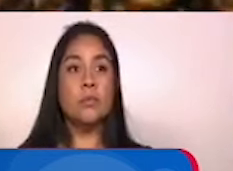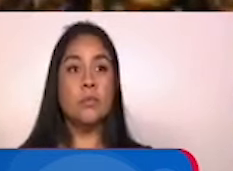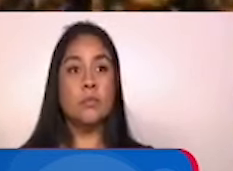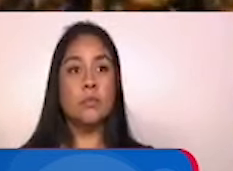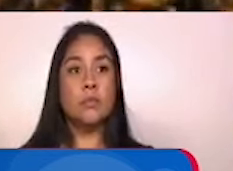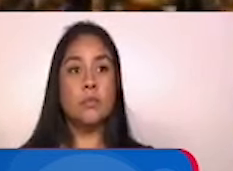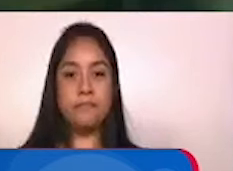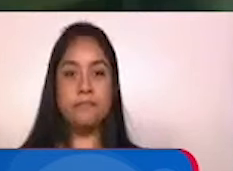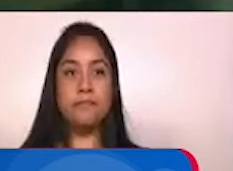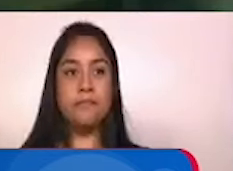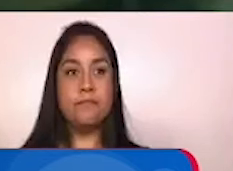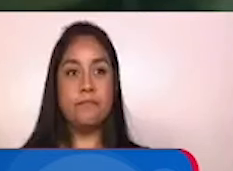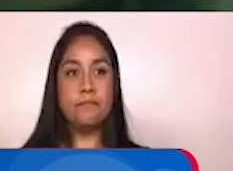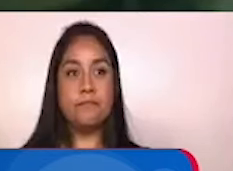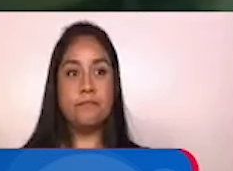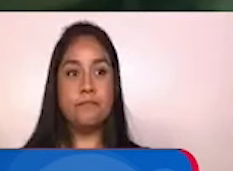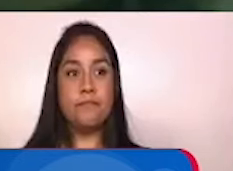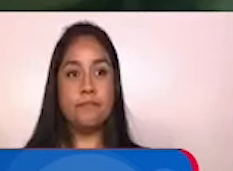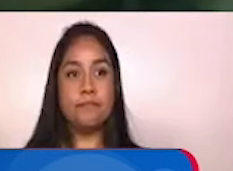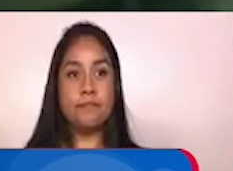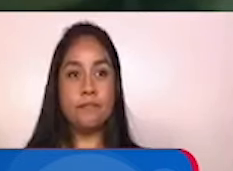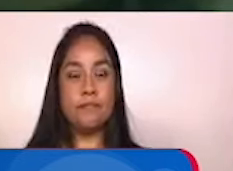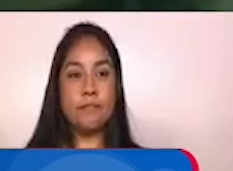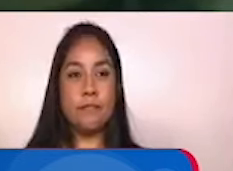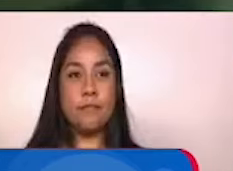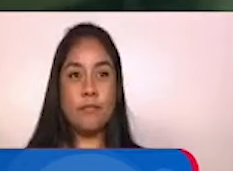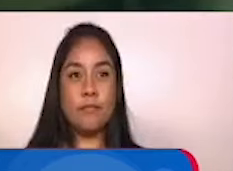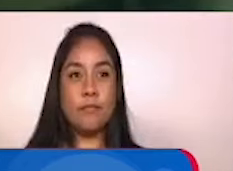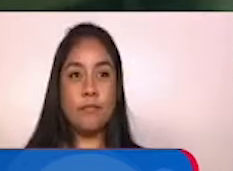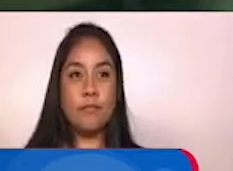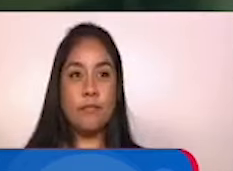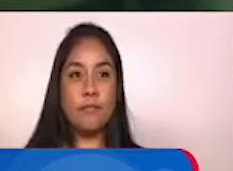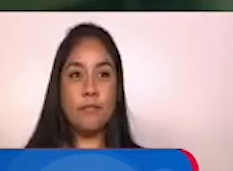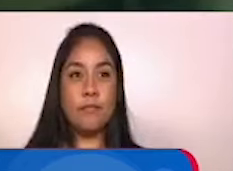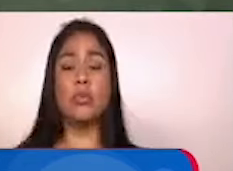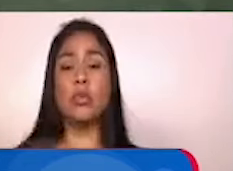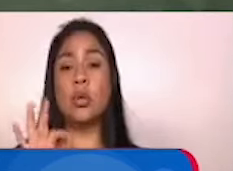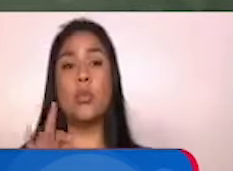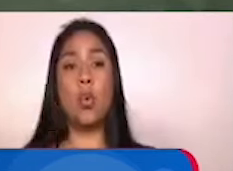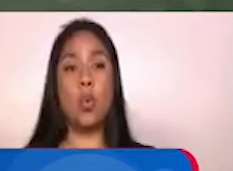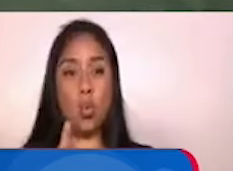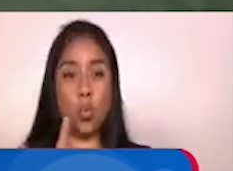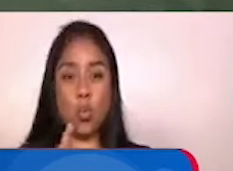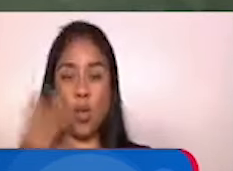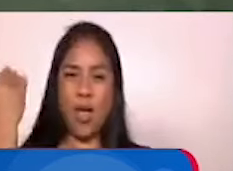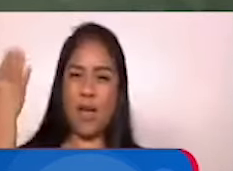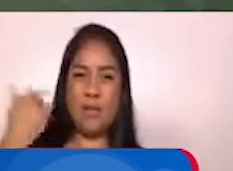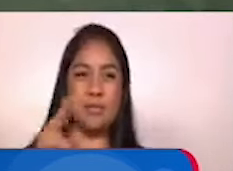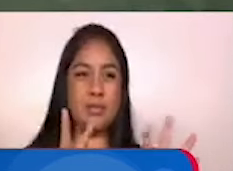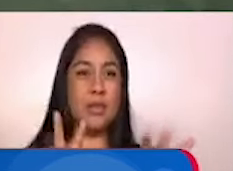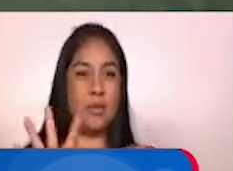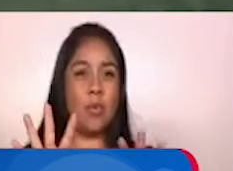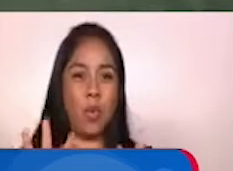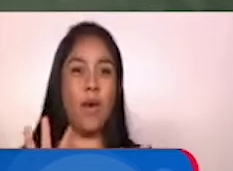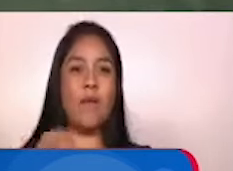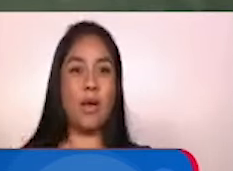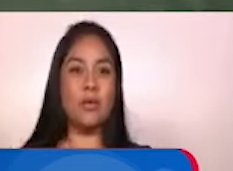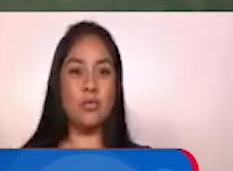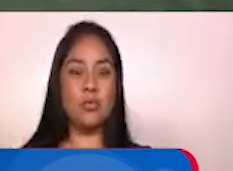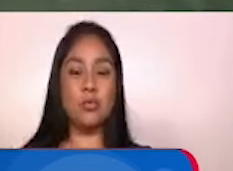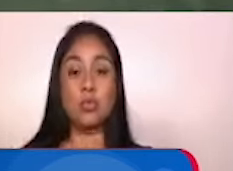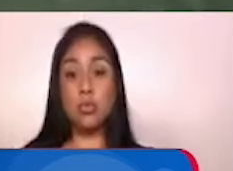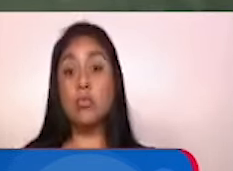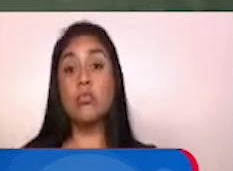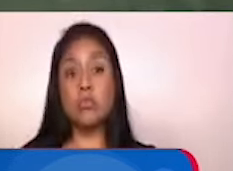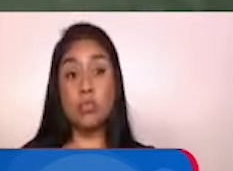paz y seguridad de los países miembros de la ONU. El presidente Bernardo Arévalo inició una gira de trabajo por los Estados